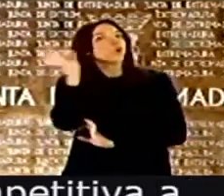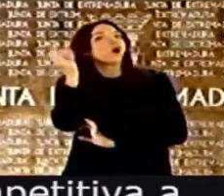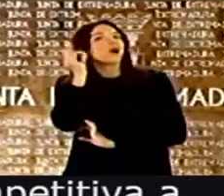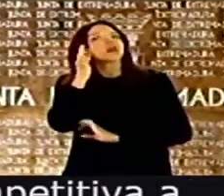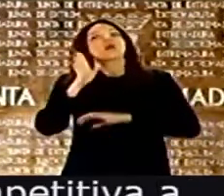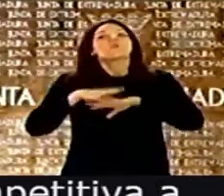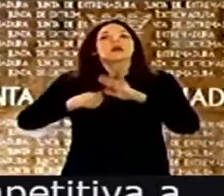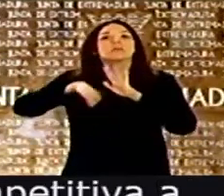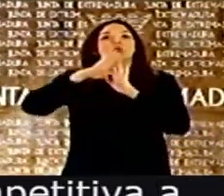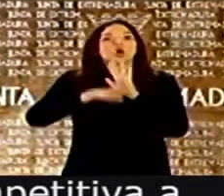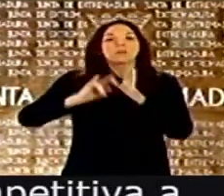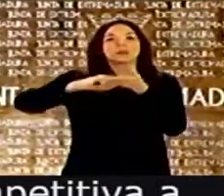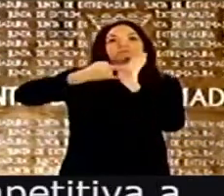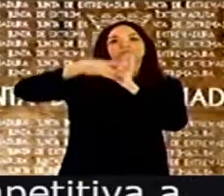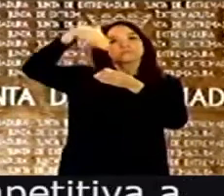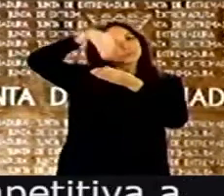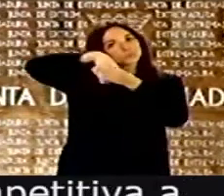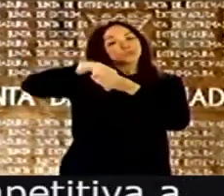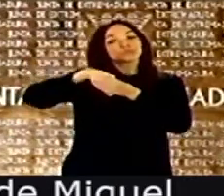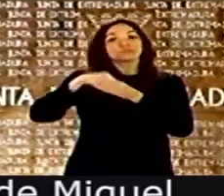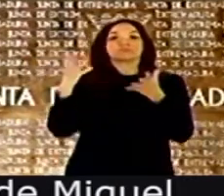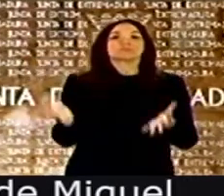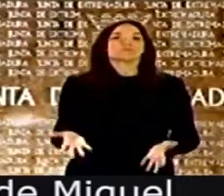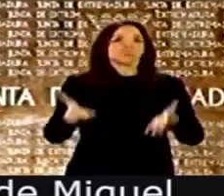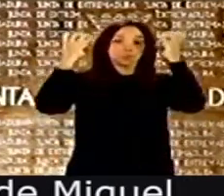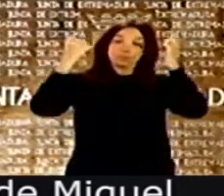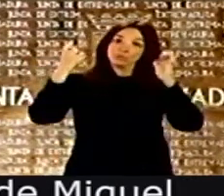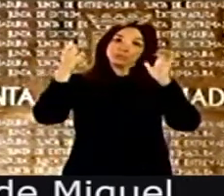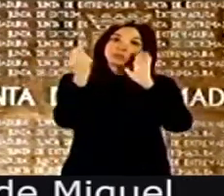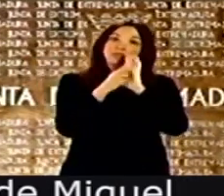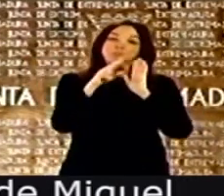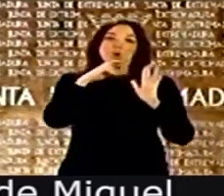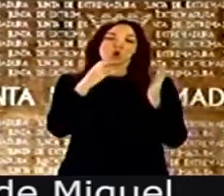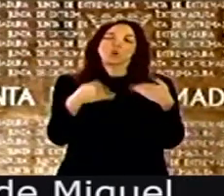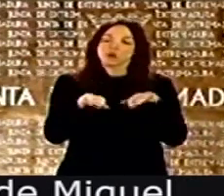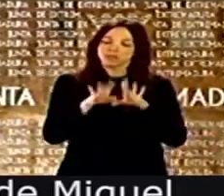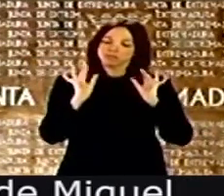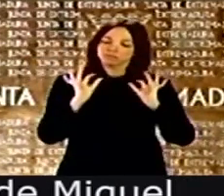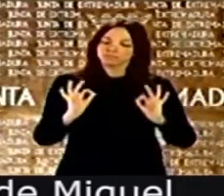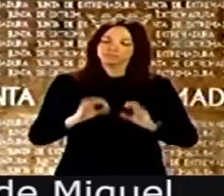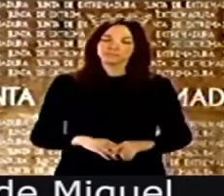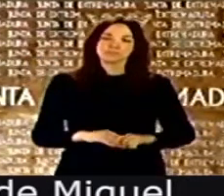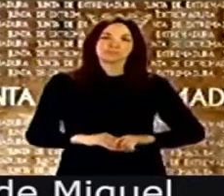de programas relacionados con la consecución del principio de igualdad. Gracias.